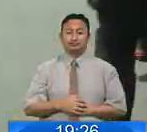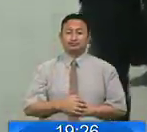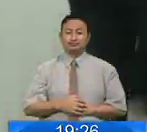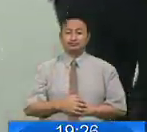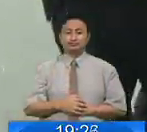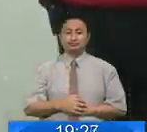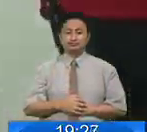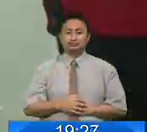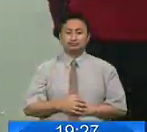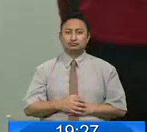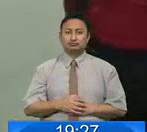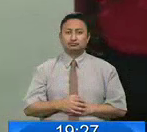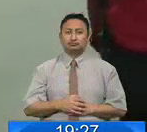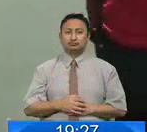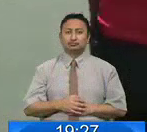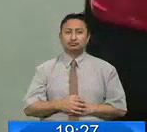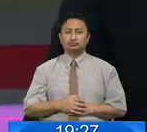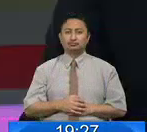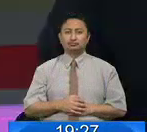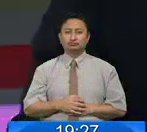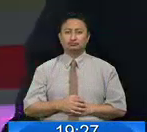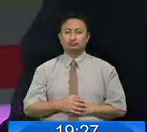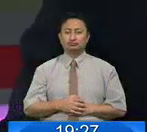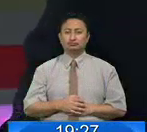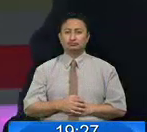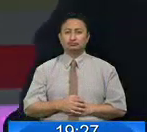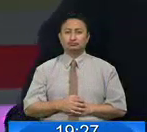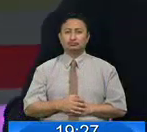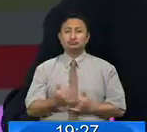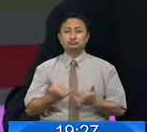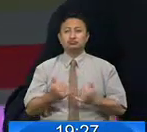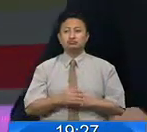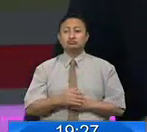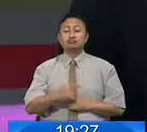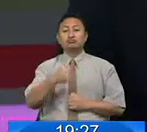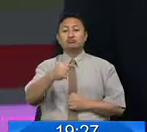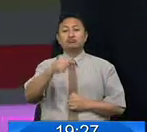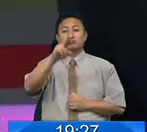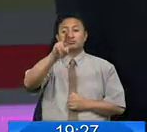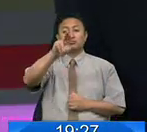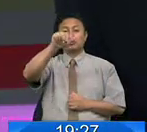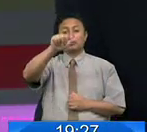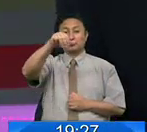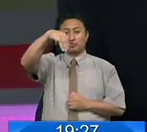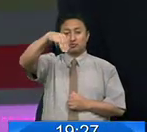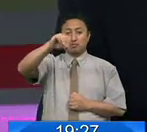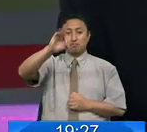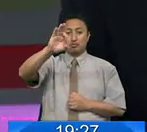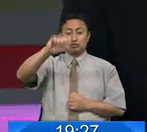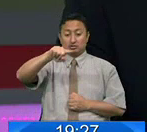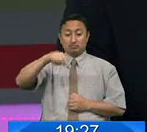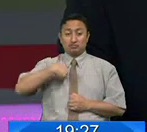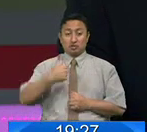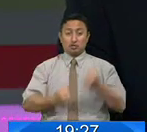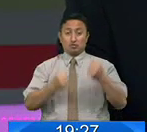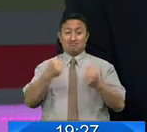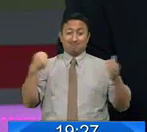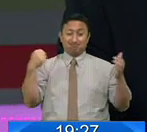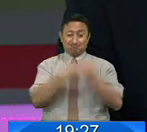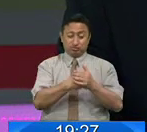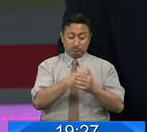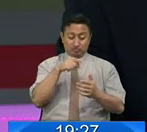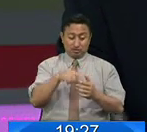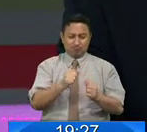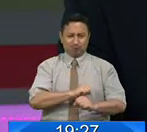quito informó iván casa men vamos ahora al cantón guamote chimborazo un vehículo ardió en llamas persona accidente de